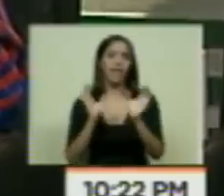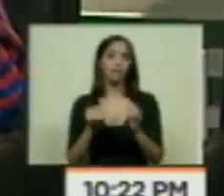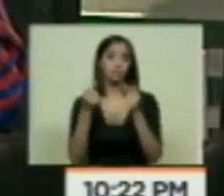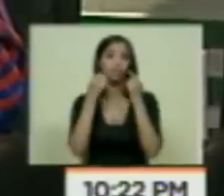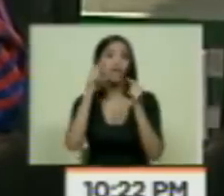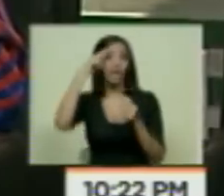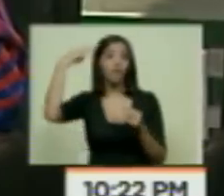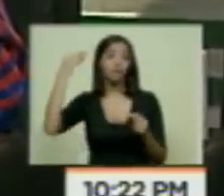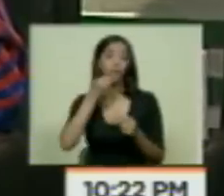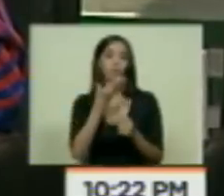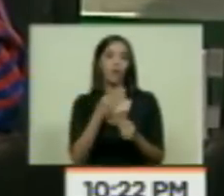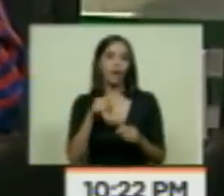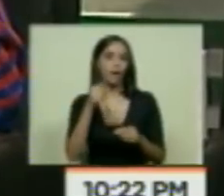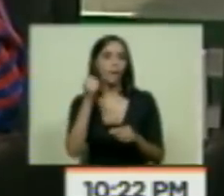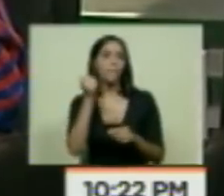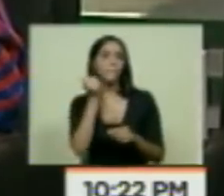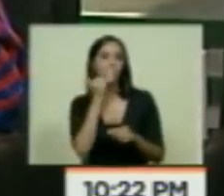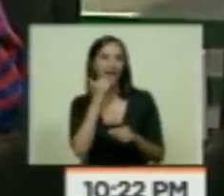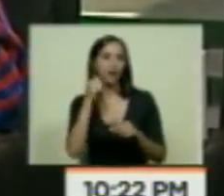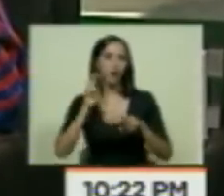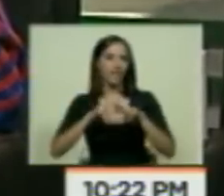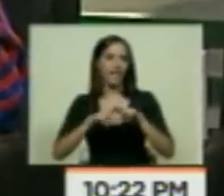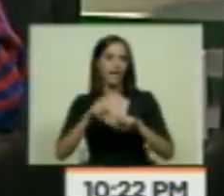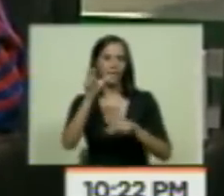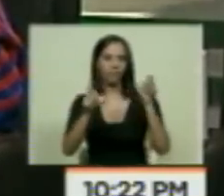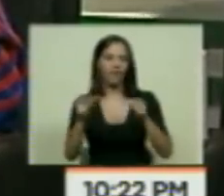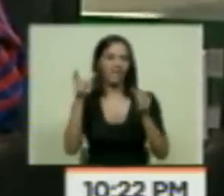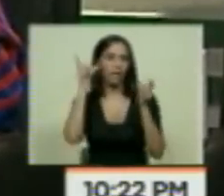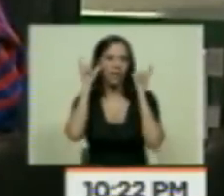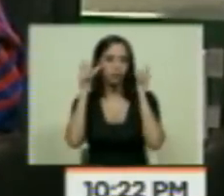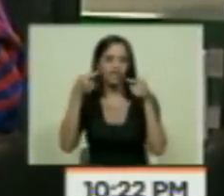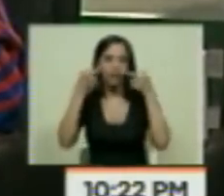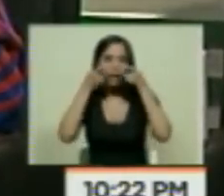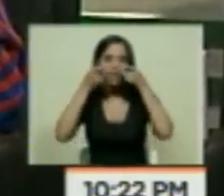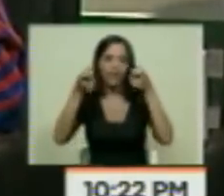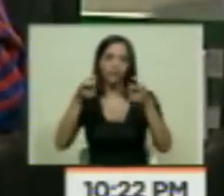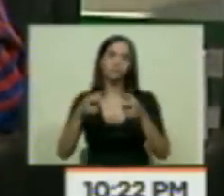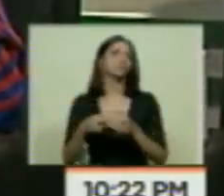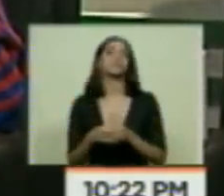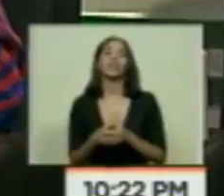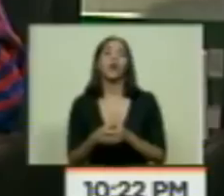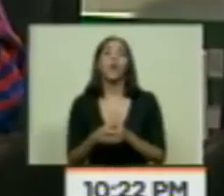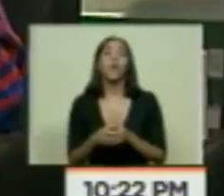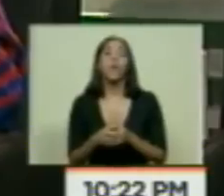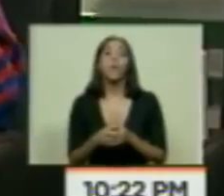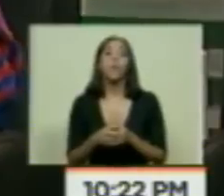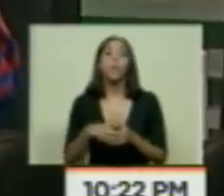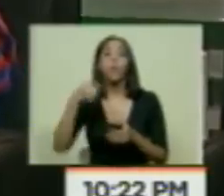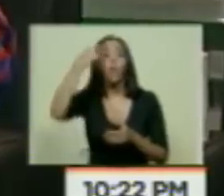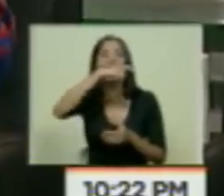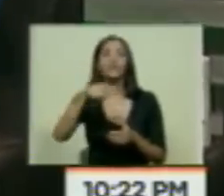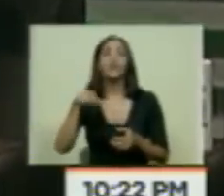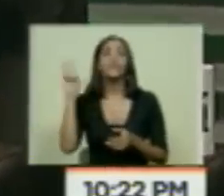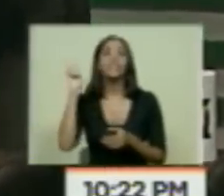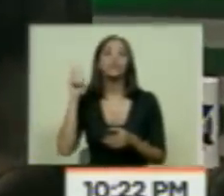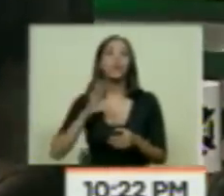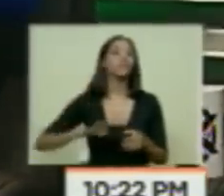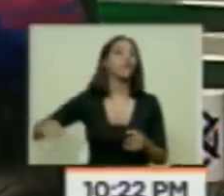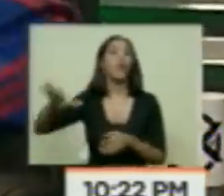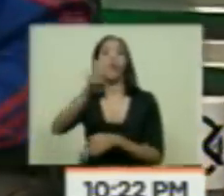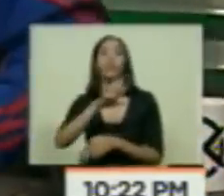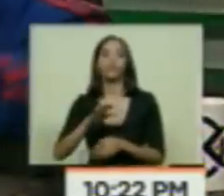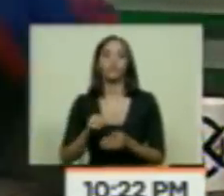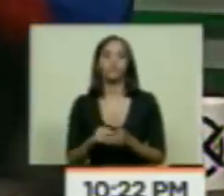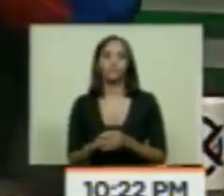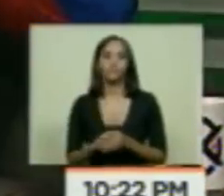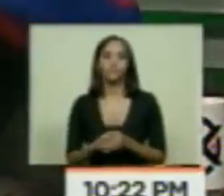esto, Mango y Negra y es personas que me escuchan, que me ven. Pueblo de Venezuela. Pueblo de Venezuela todo. Pueblo de Venezuela. Esto es